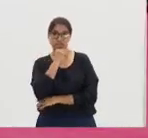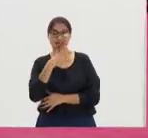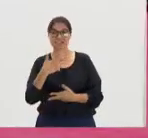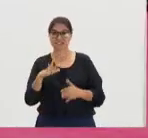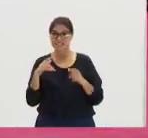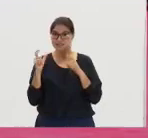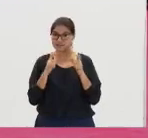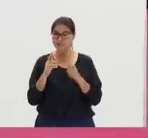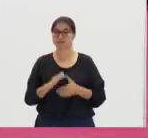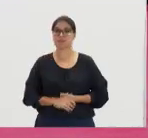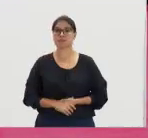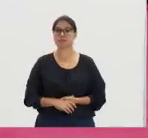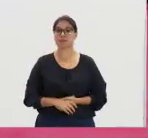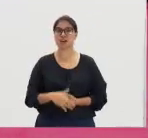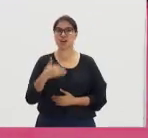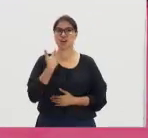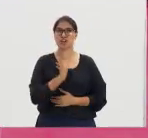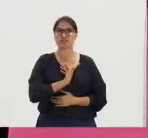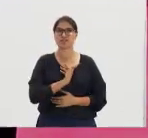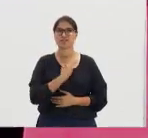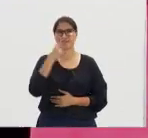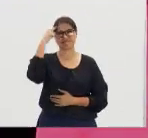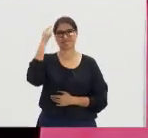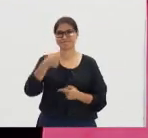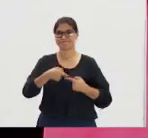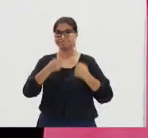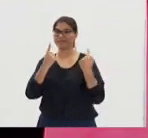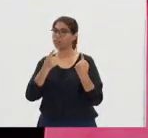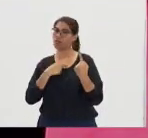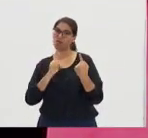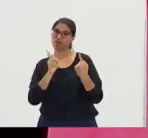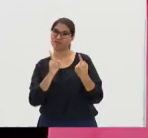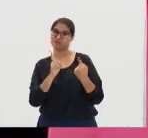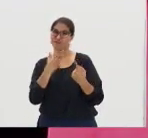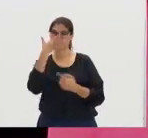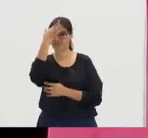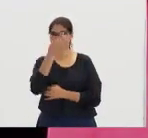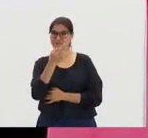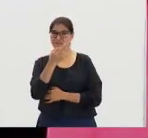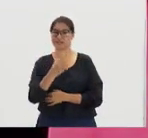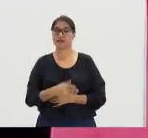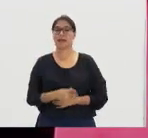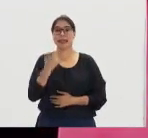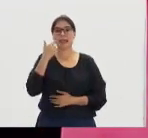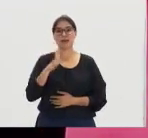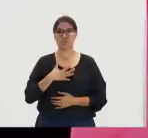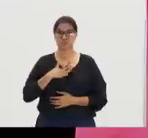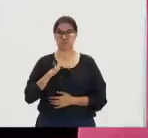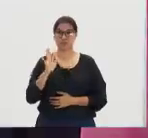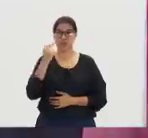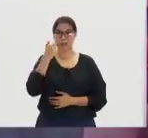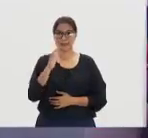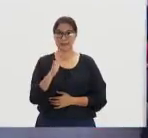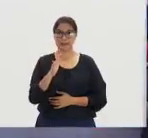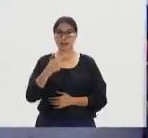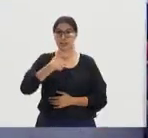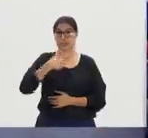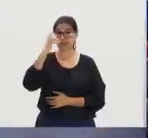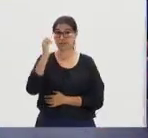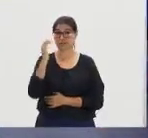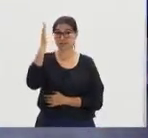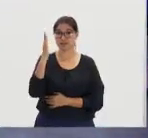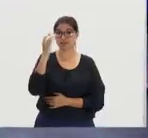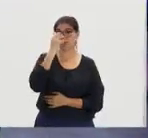bautista, discrepo absolutamente con toda su otra filosofía. Cristo no necesita payasos. Cristo